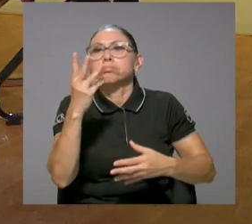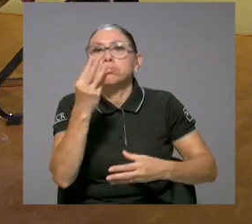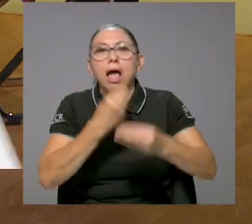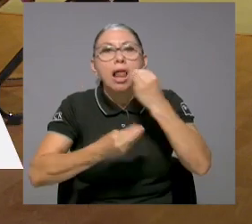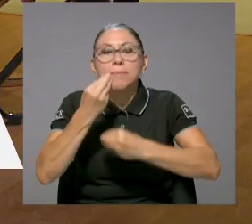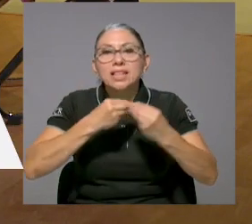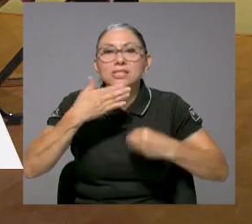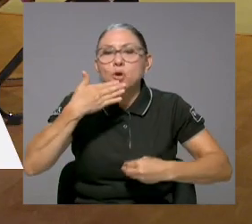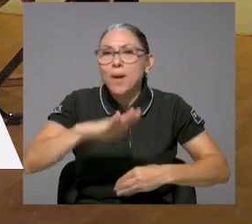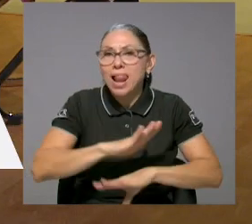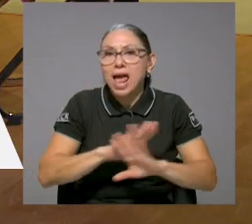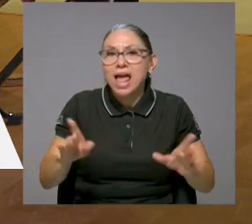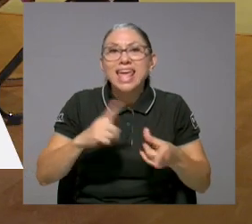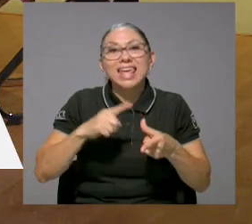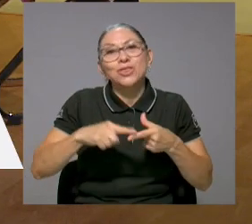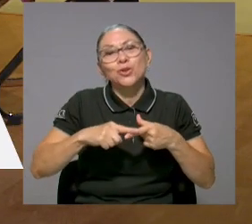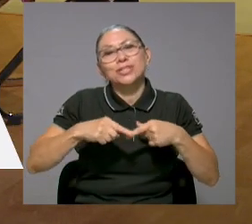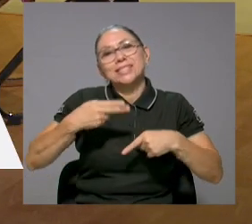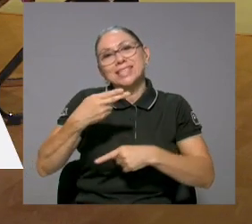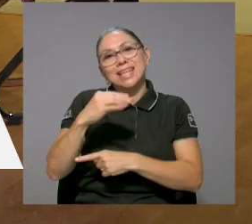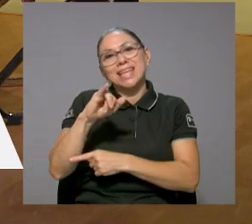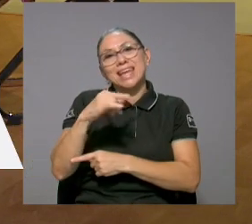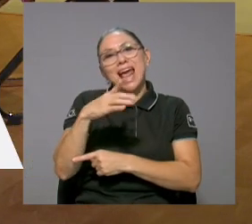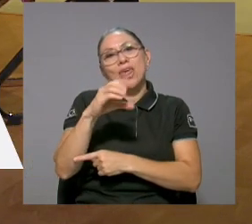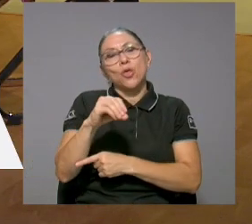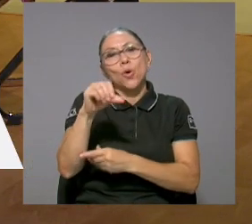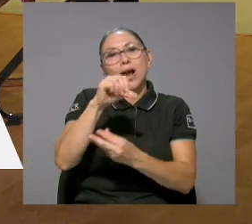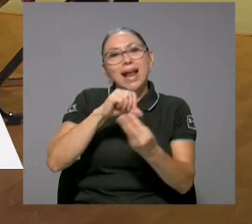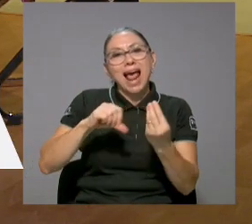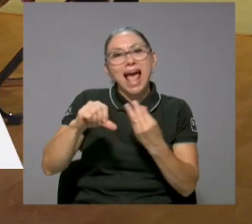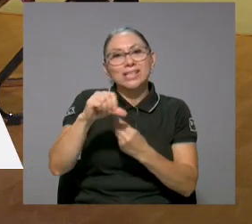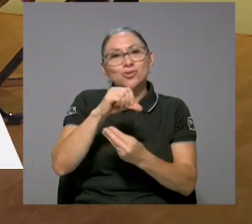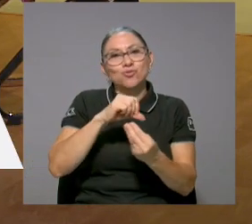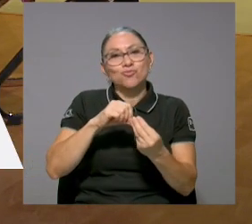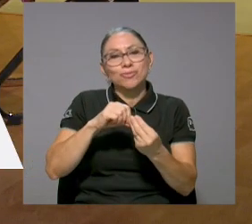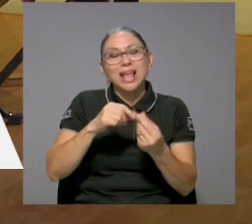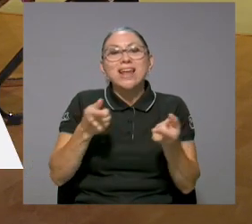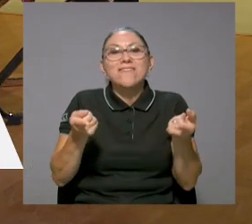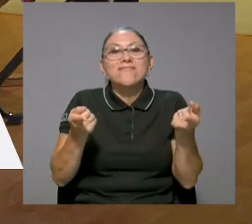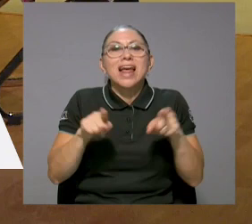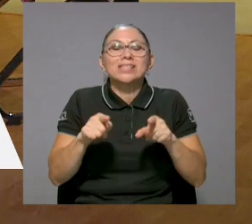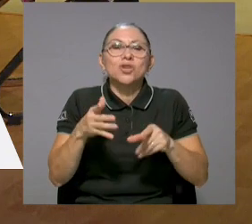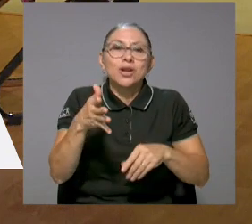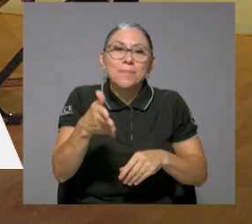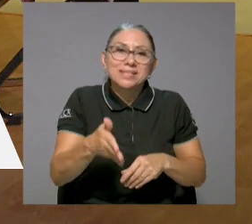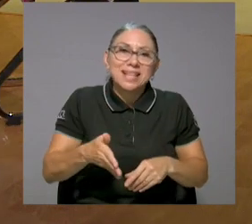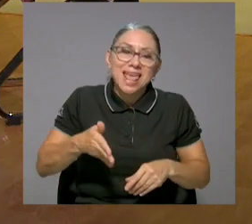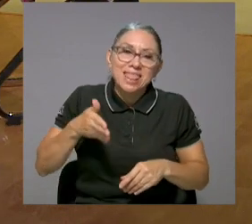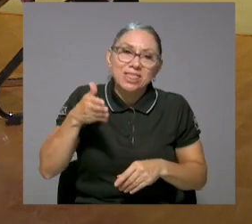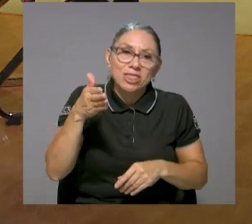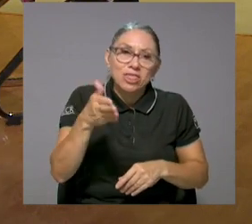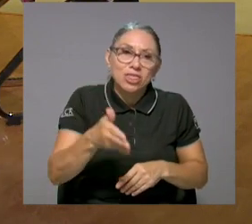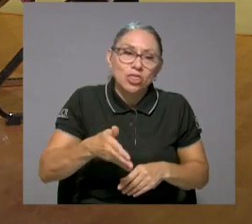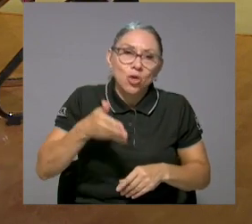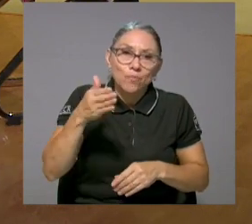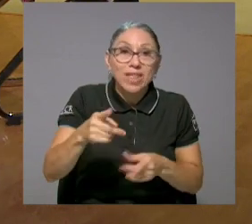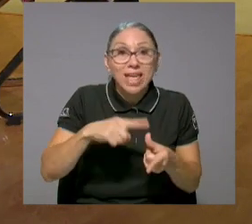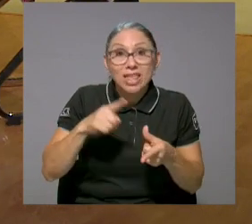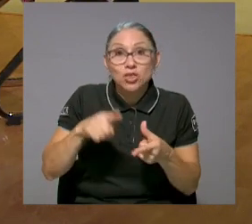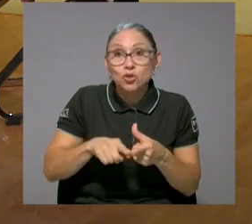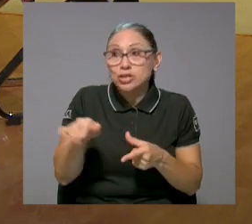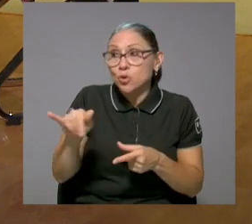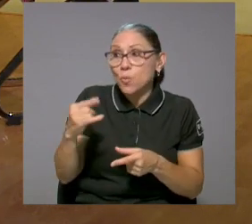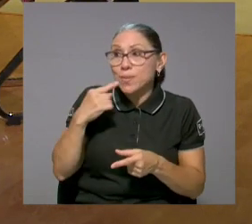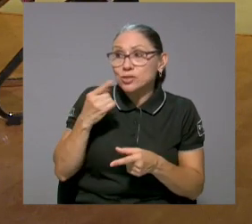es que el hígado se convierta en un hígado graso y reaccione un poco más lento cuando se le agrede de alguna manera. Entonces, con el hígado graso que usted